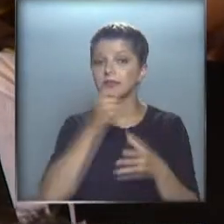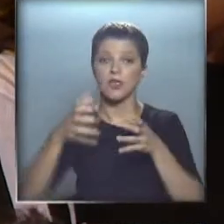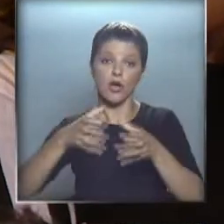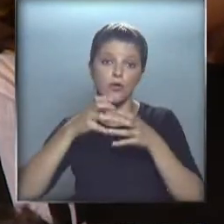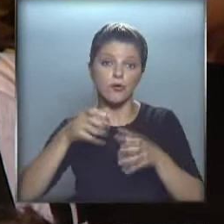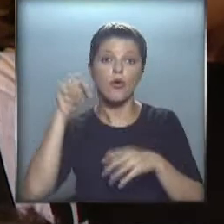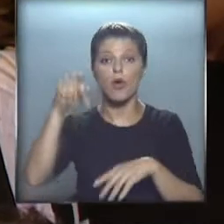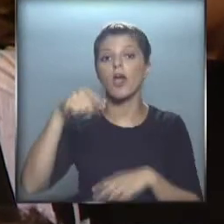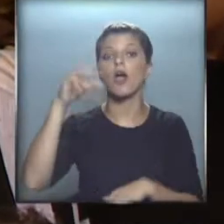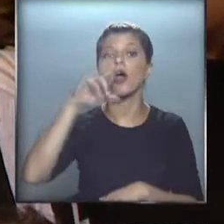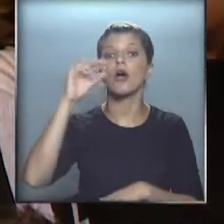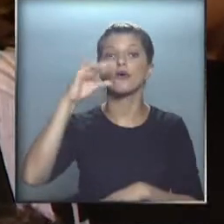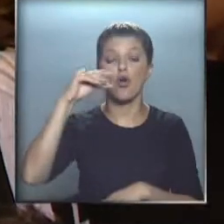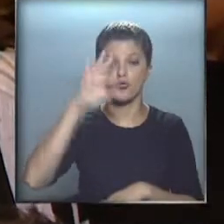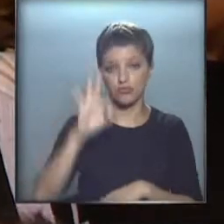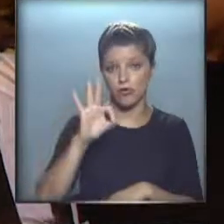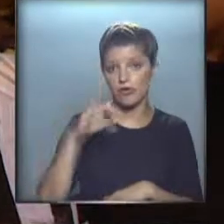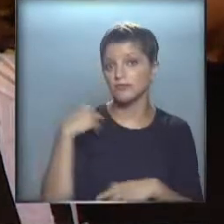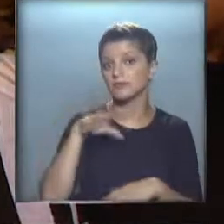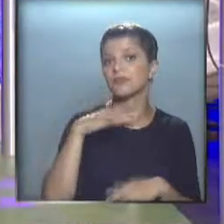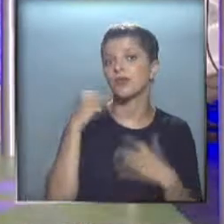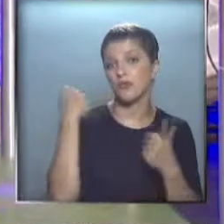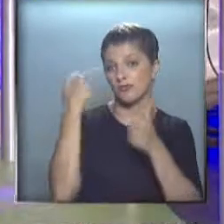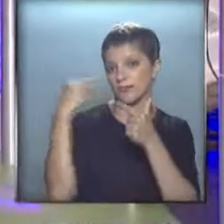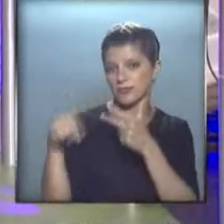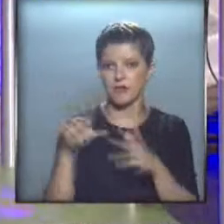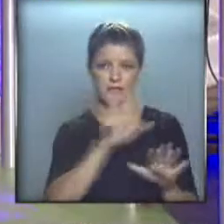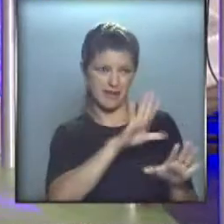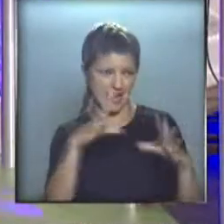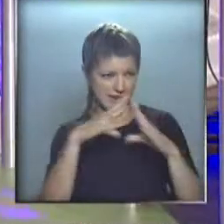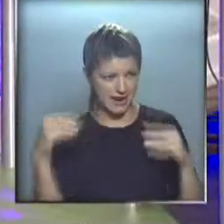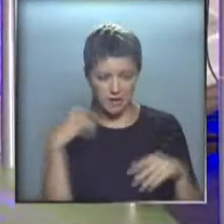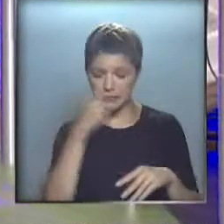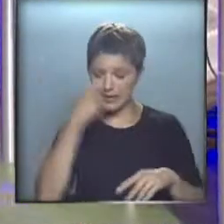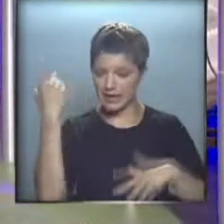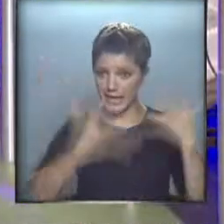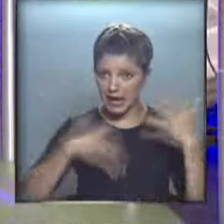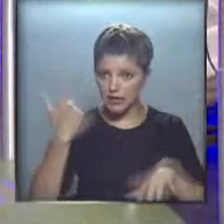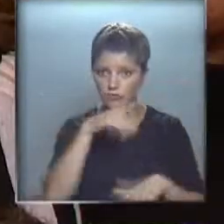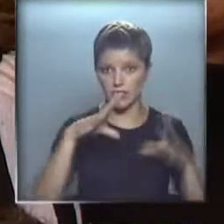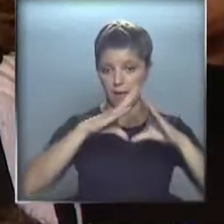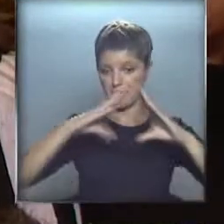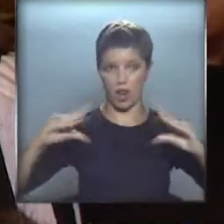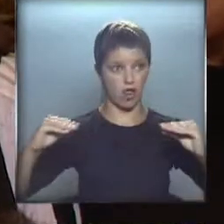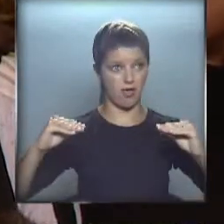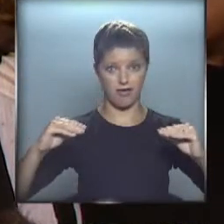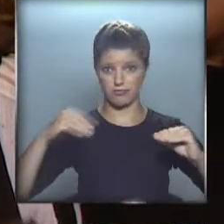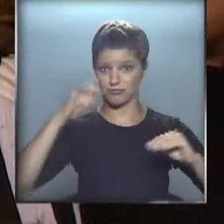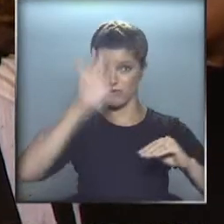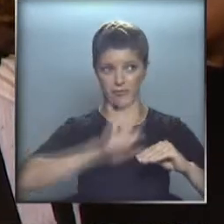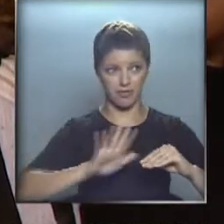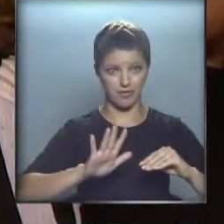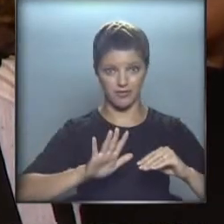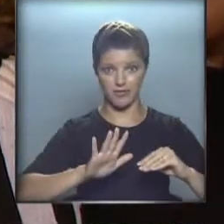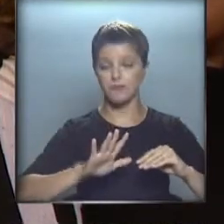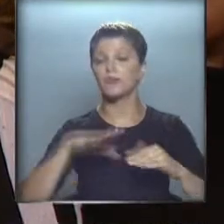rocho. O si no, no sé, esas cosas que dicen. Lo único caro que tiene el rugby es una pelota ovalada. Sí, pero no sé, como supuestamente como